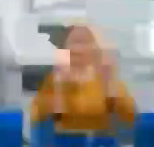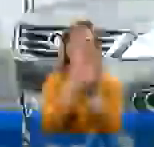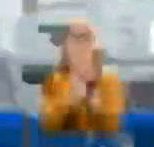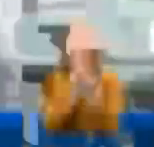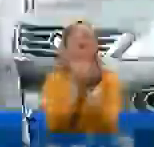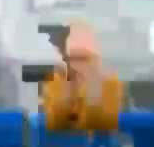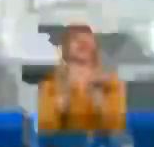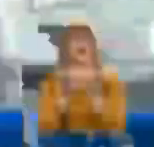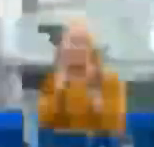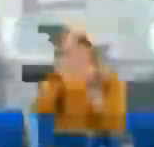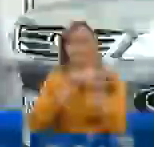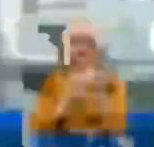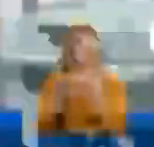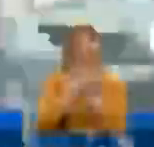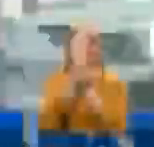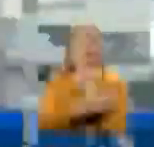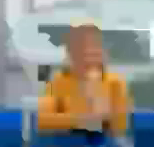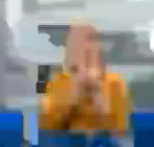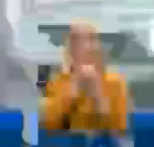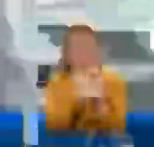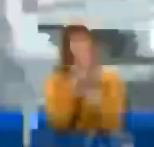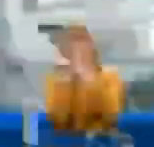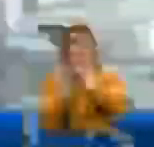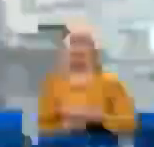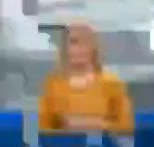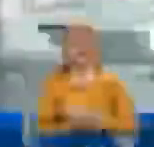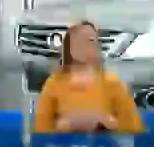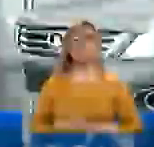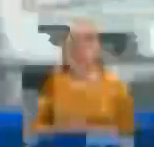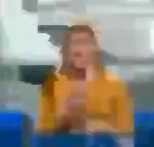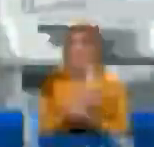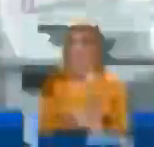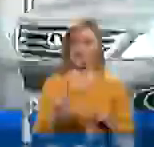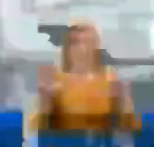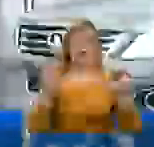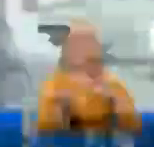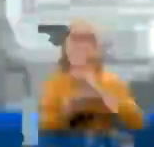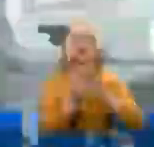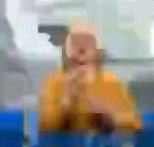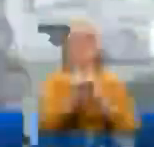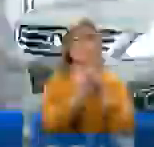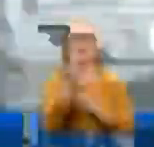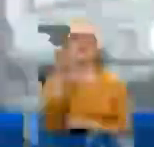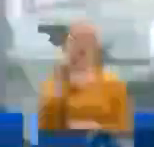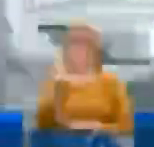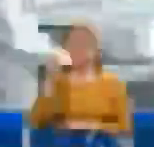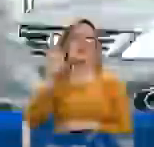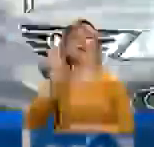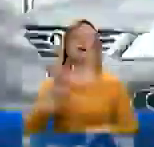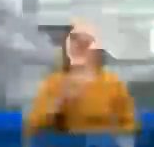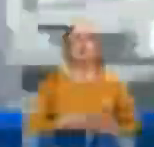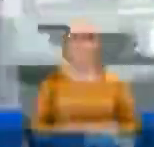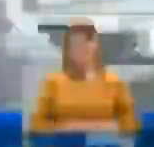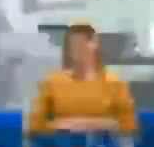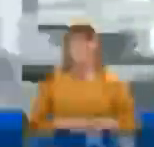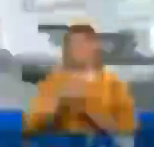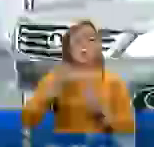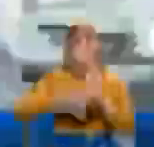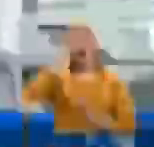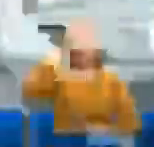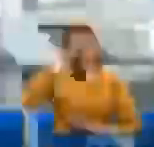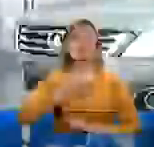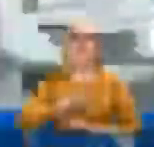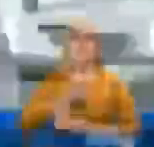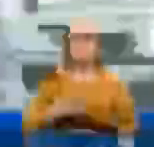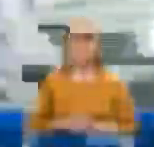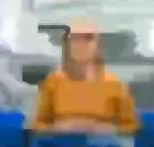revertir la condena del caso de cohecho agravado en el caso Sobornos 2012-2016. La resolución del tribunal seguramente